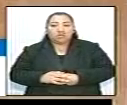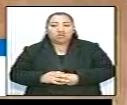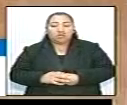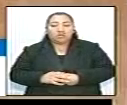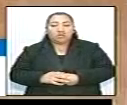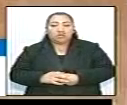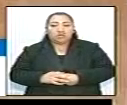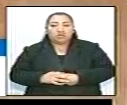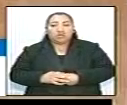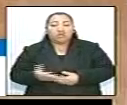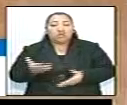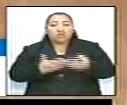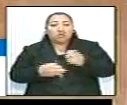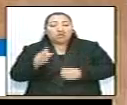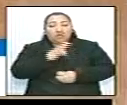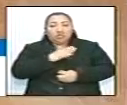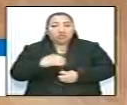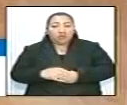Estado.